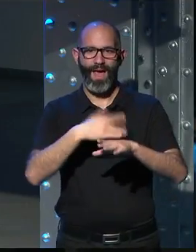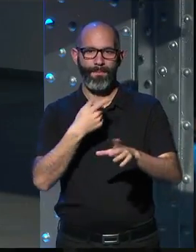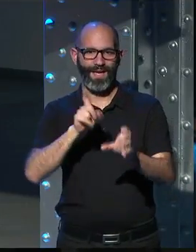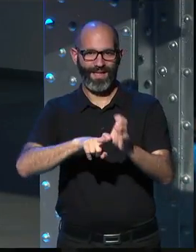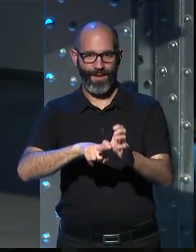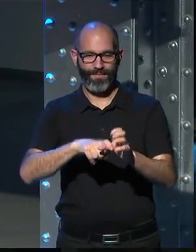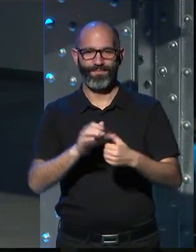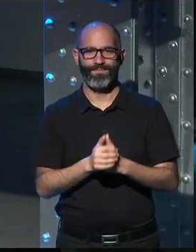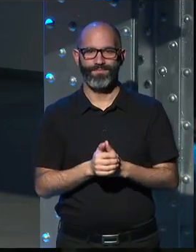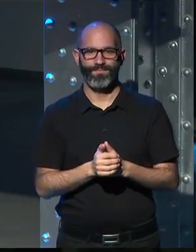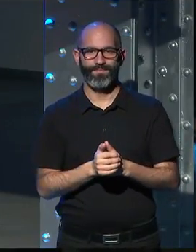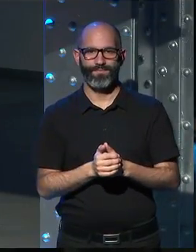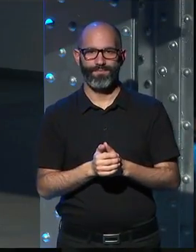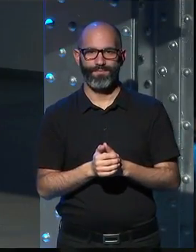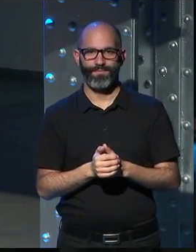hoy.